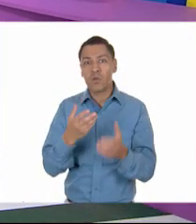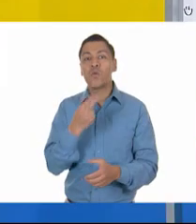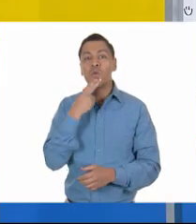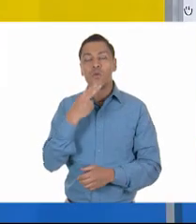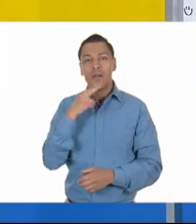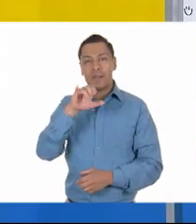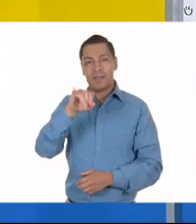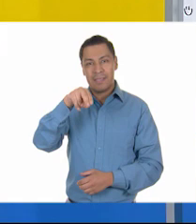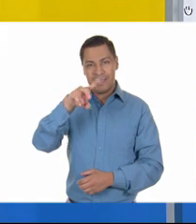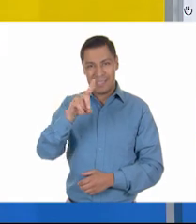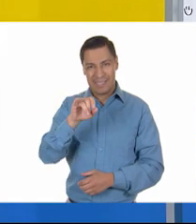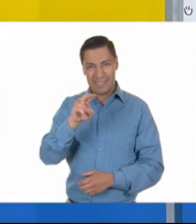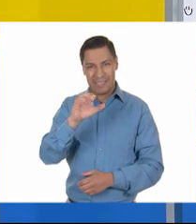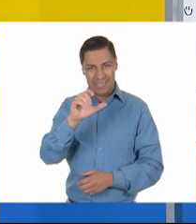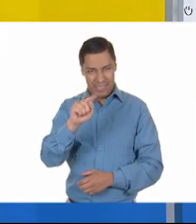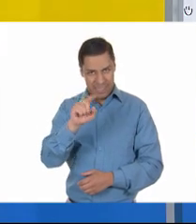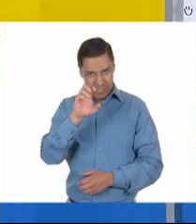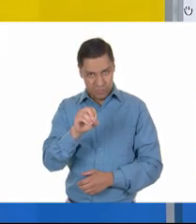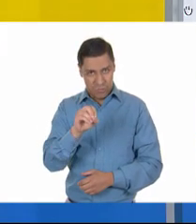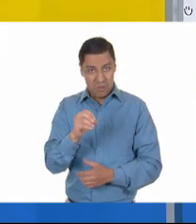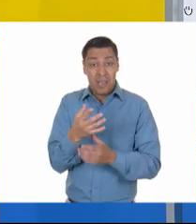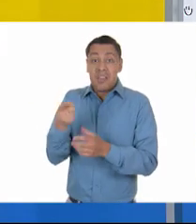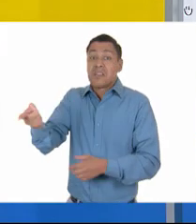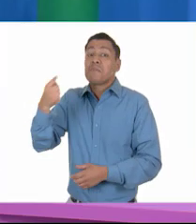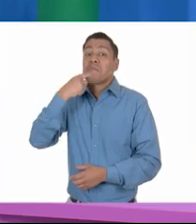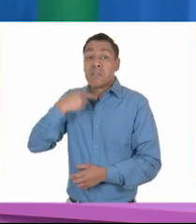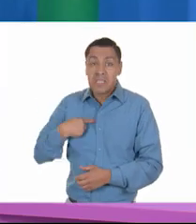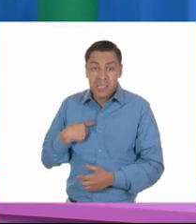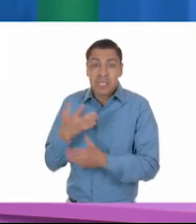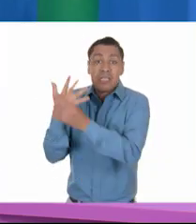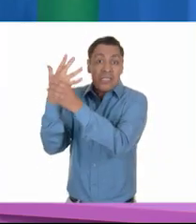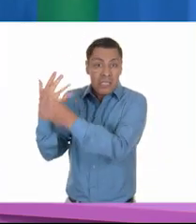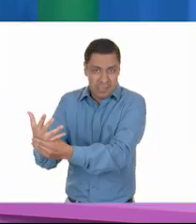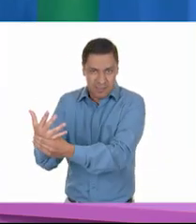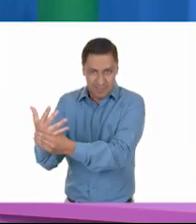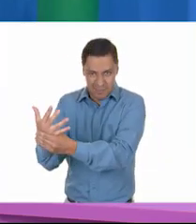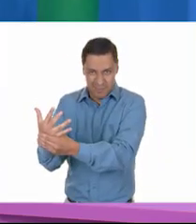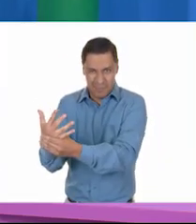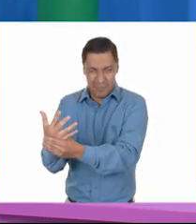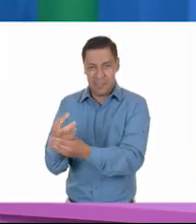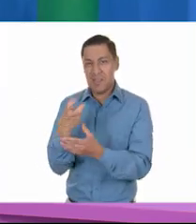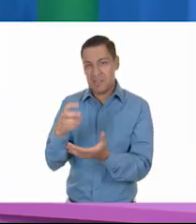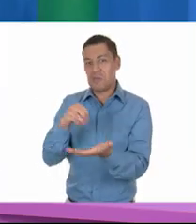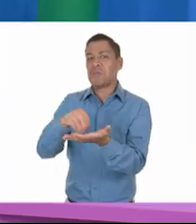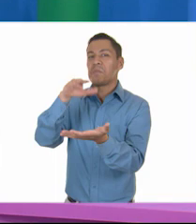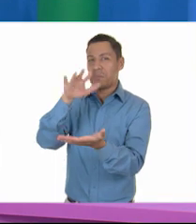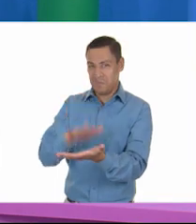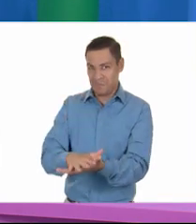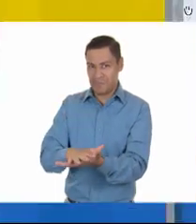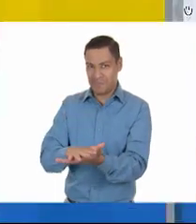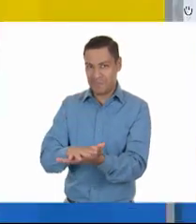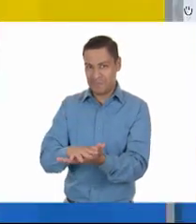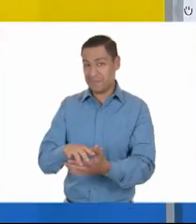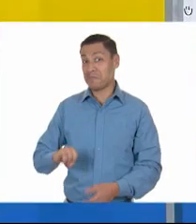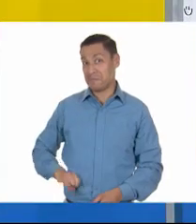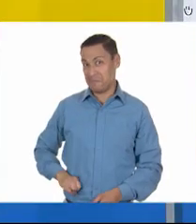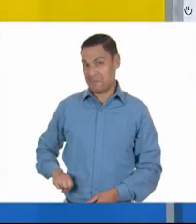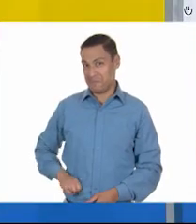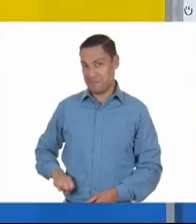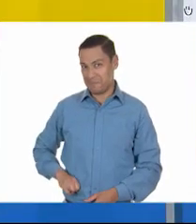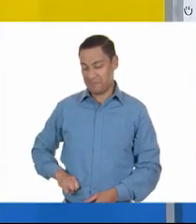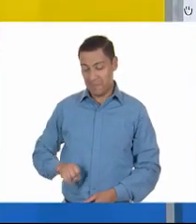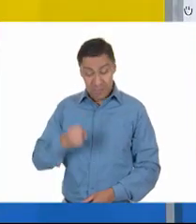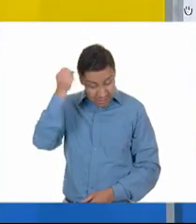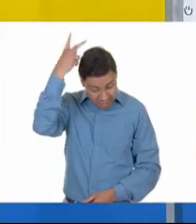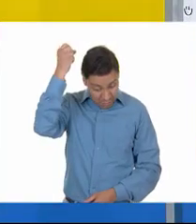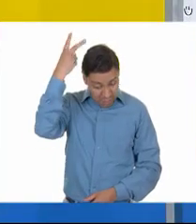que es en tercera persona. Muy bien. Eso va a ser muy interesante. A ver, Raulito,